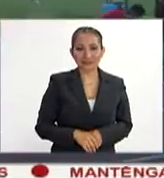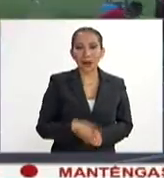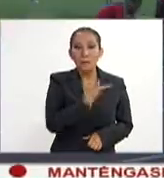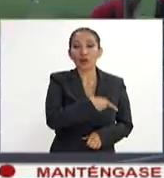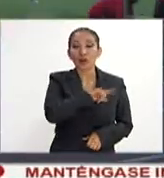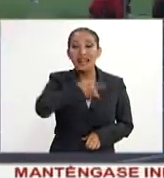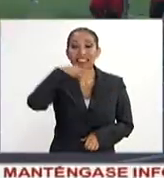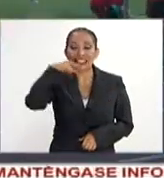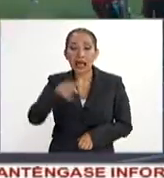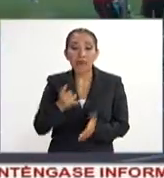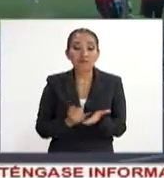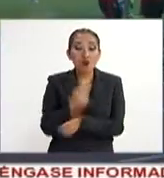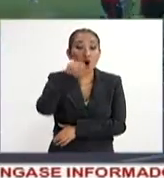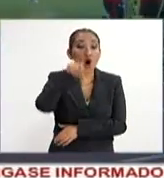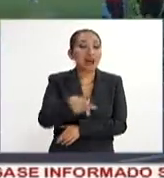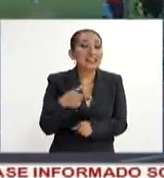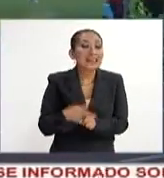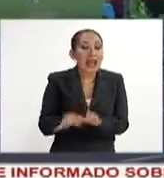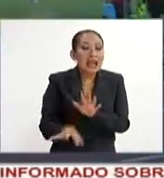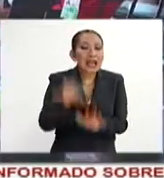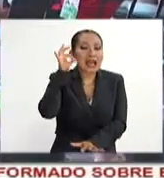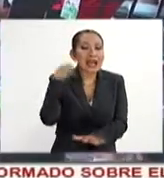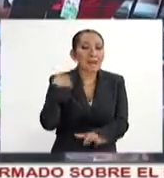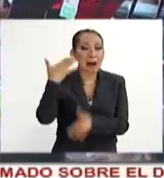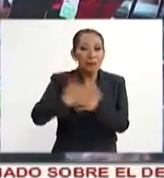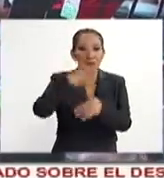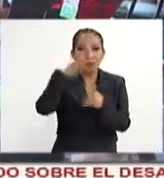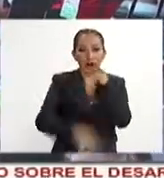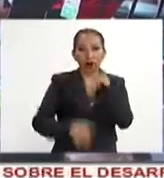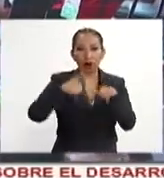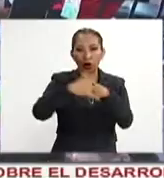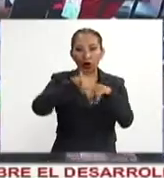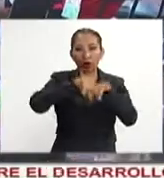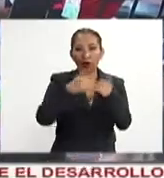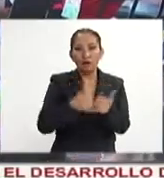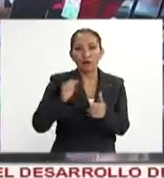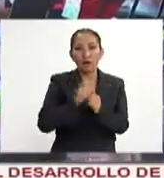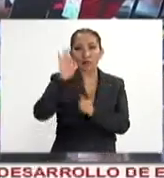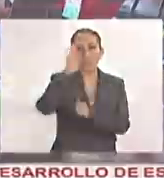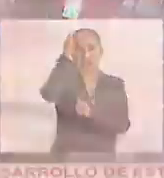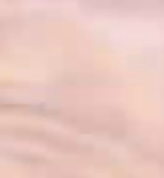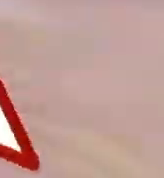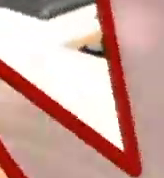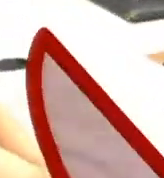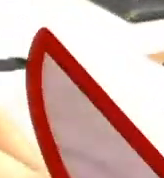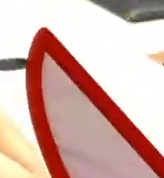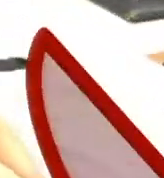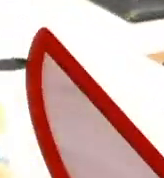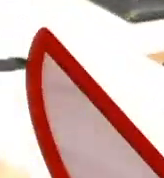Portugal y Chile definen hoy al primer finalista de la Copa Confederaciones.